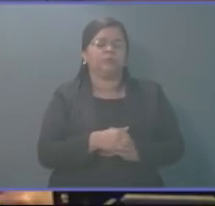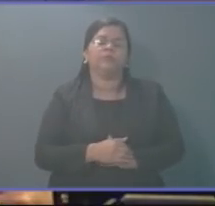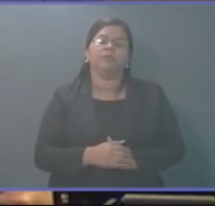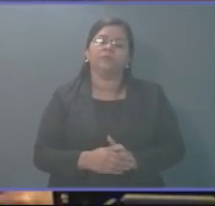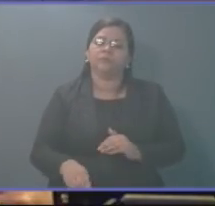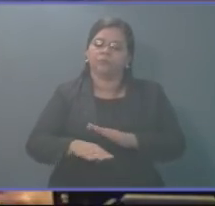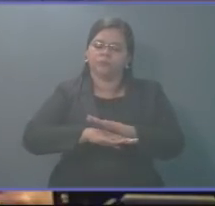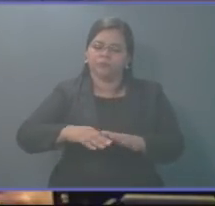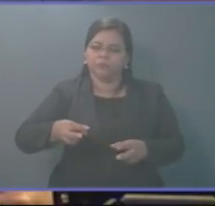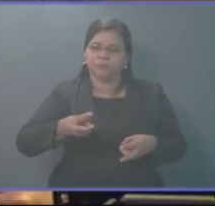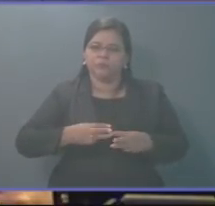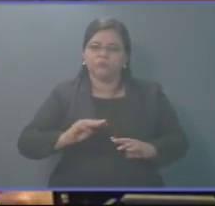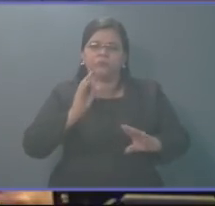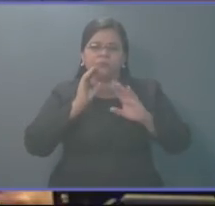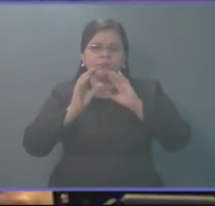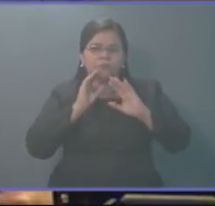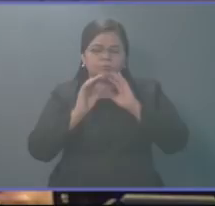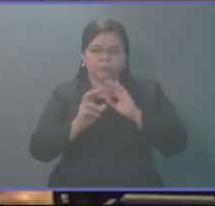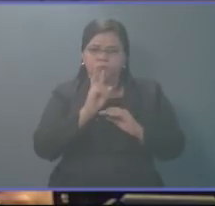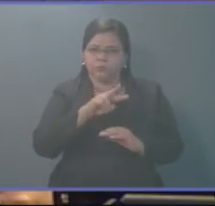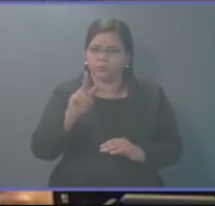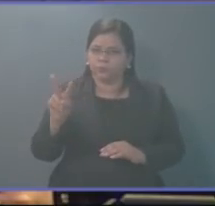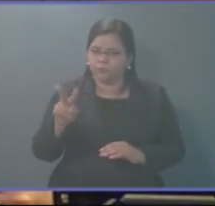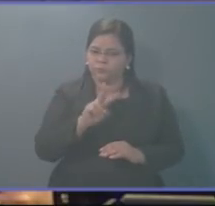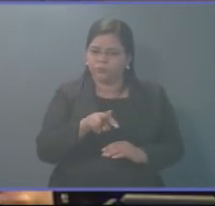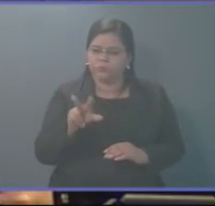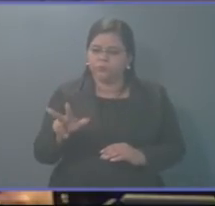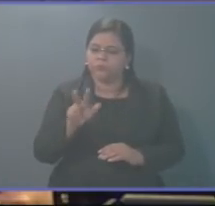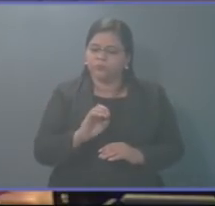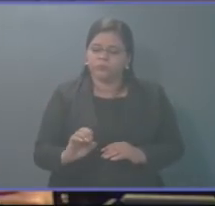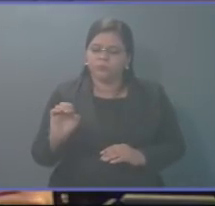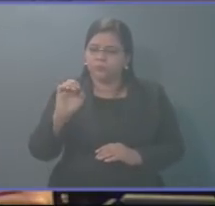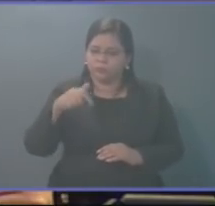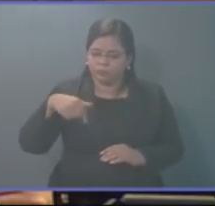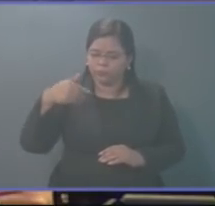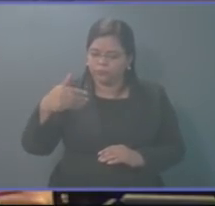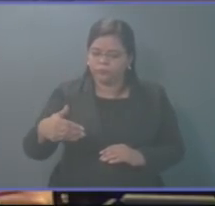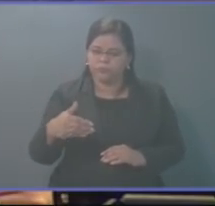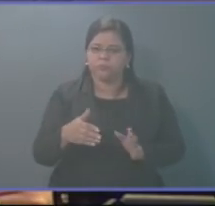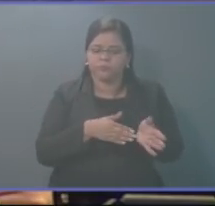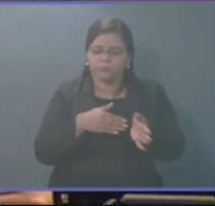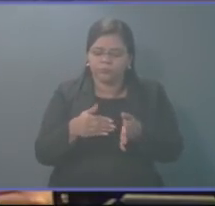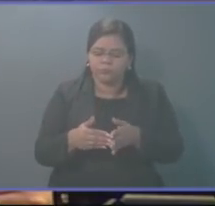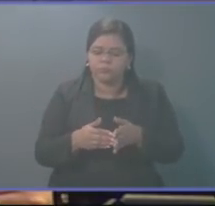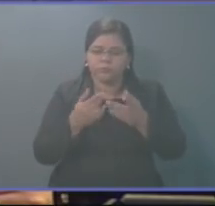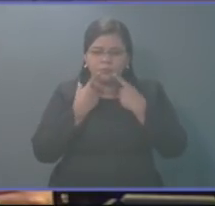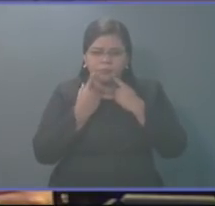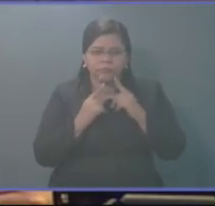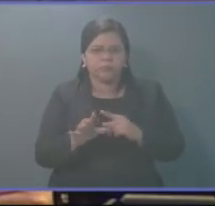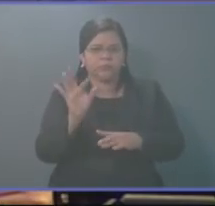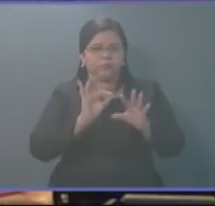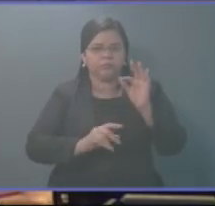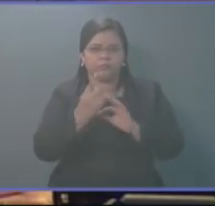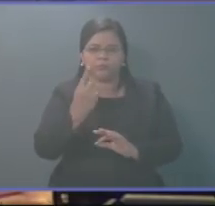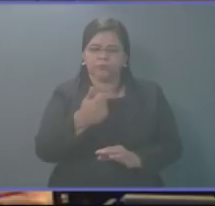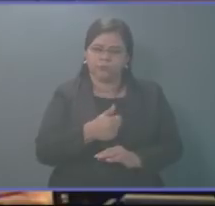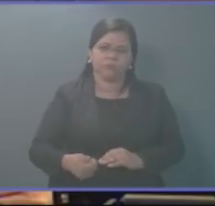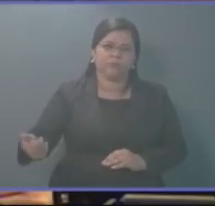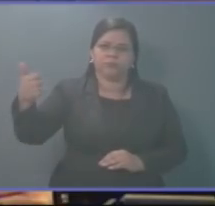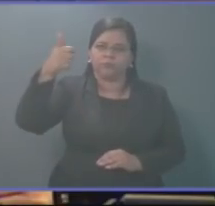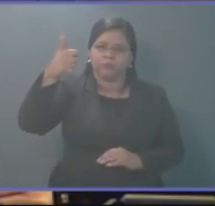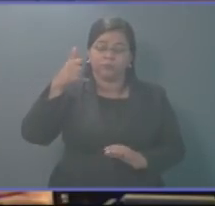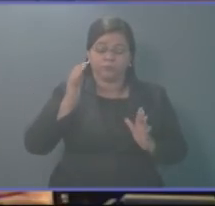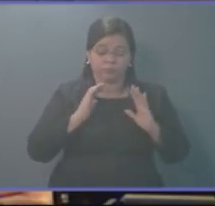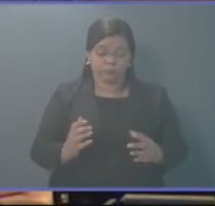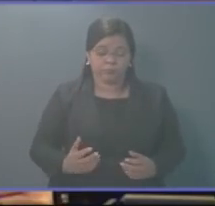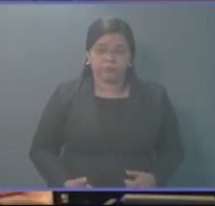en medios de comunicación con fecha 22 y 23 de enero del presente año, originadas por declaraciones de funcionarios del órgano